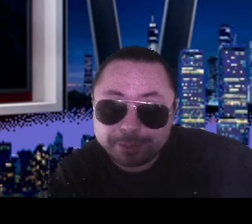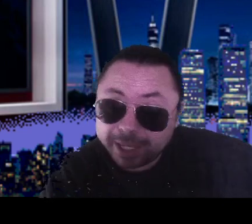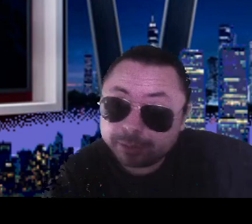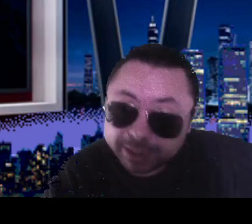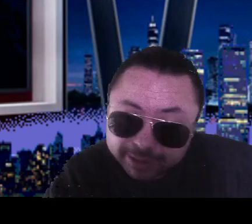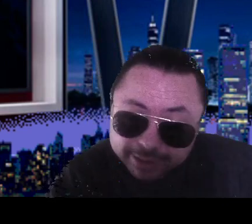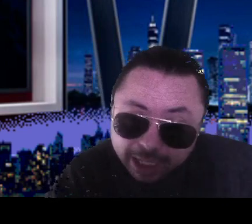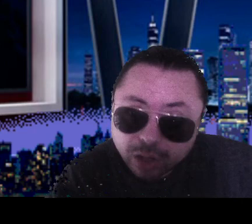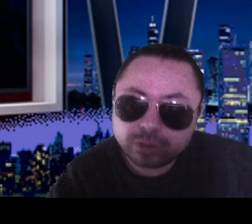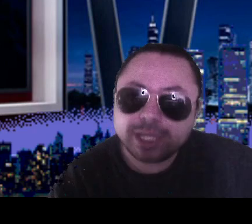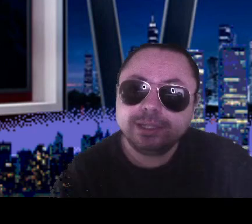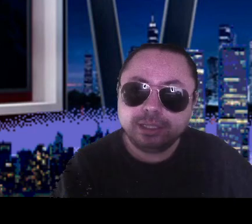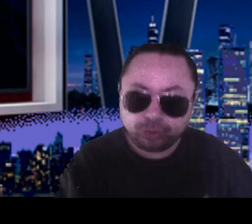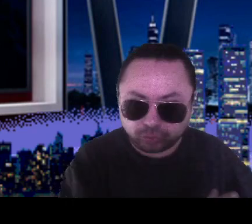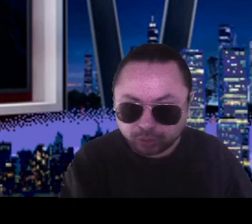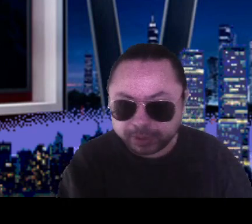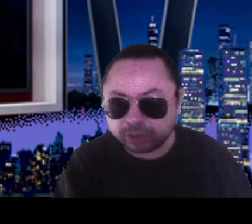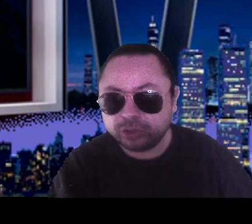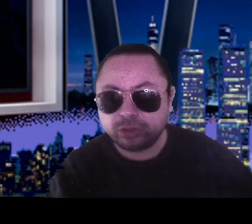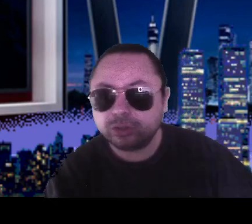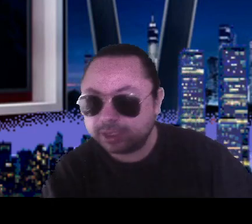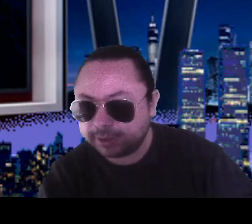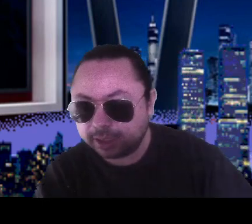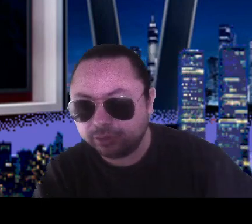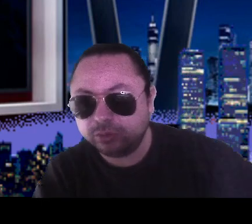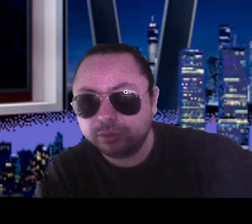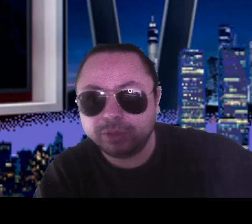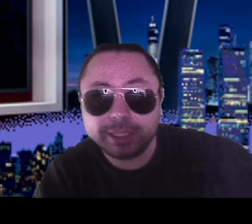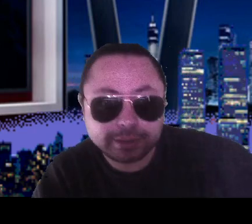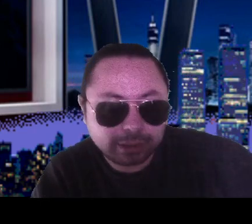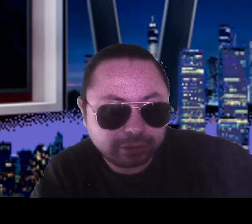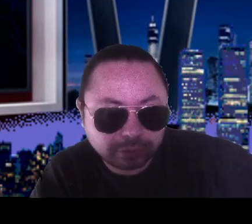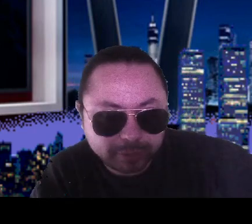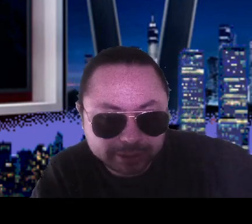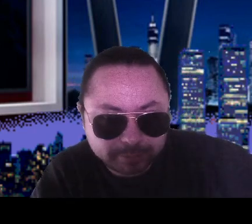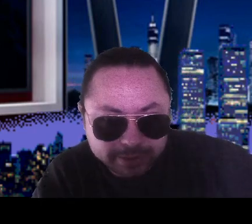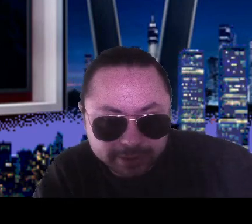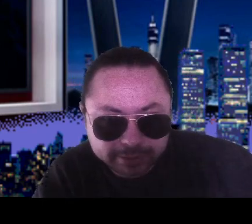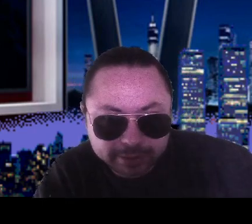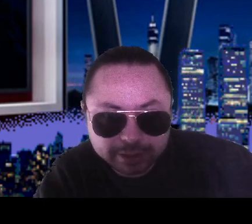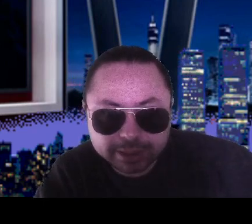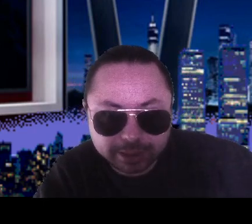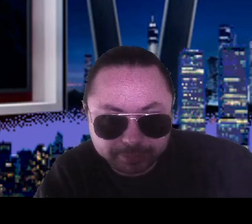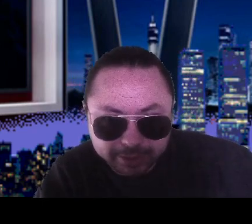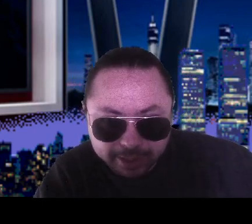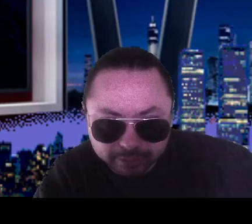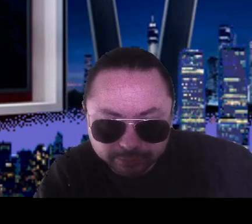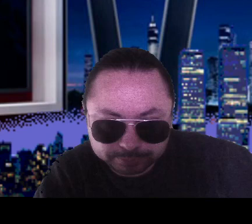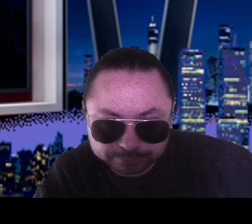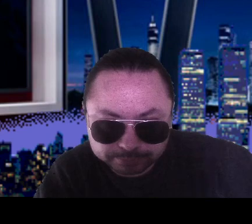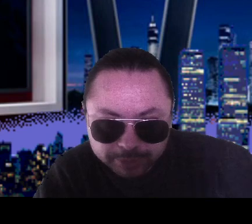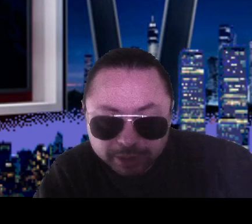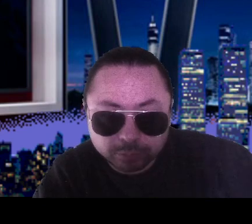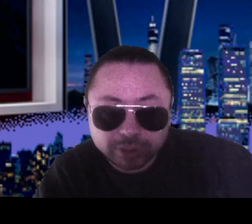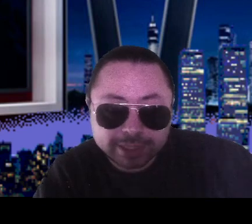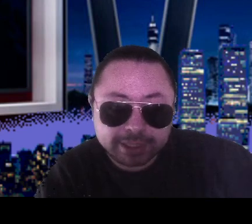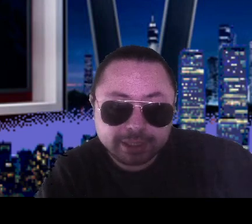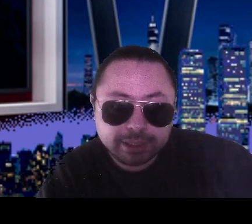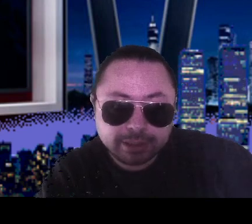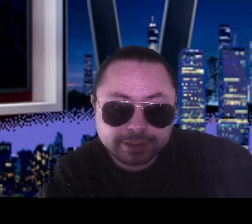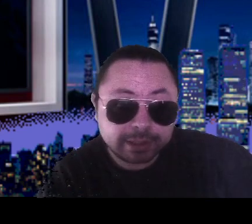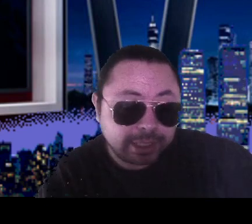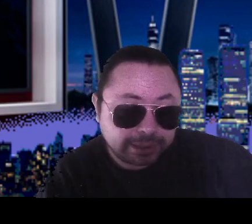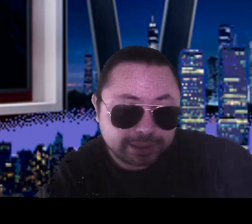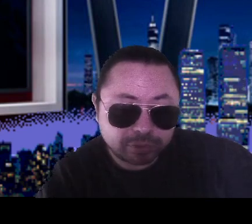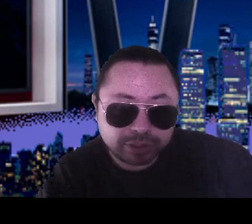permitir que ahora su gobierno y todos los estados puedan adquirirlos de forma independiente y aplicarlo porque así